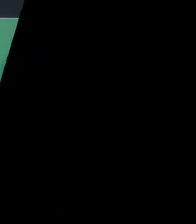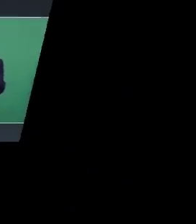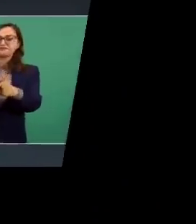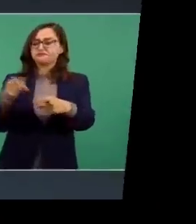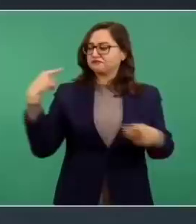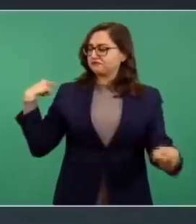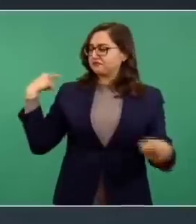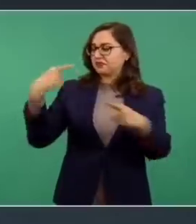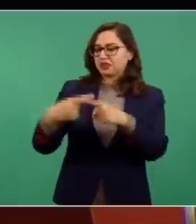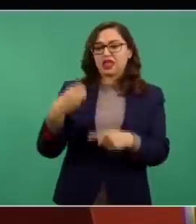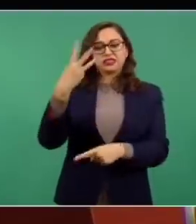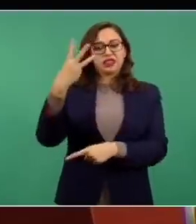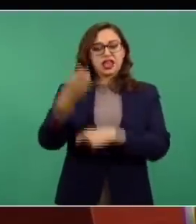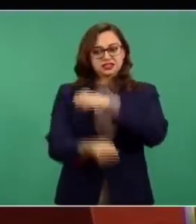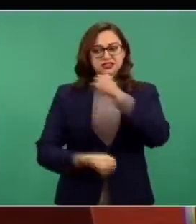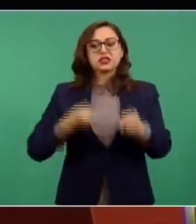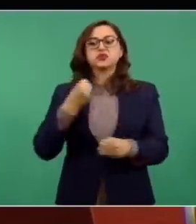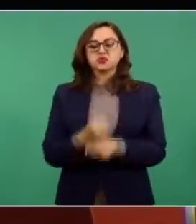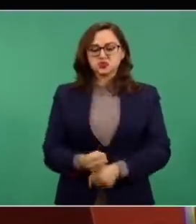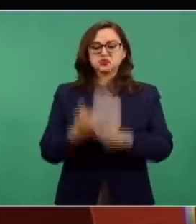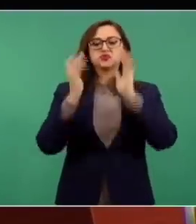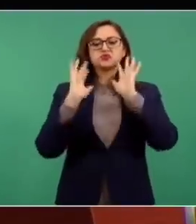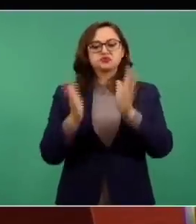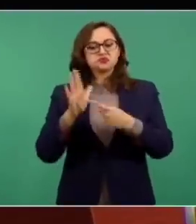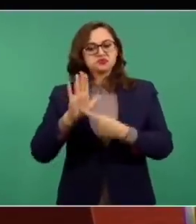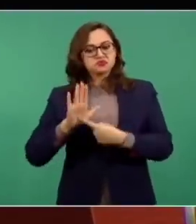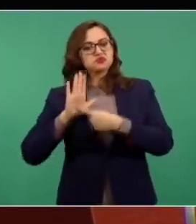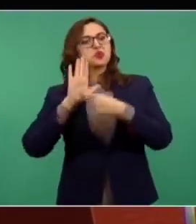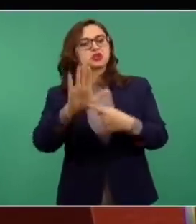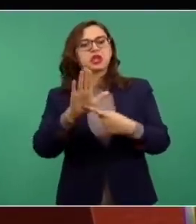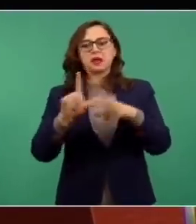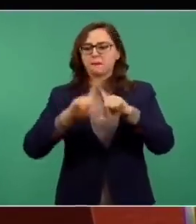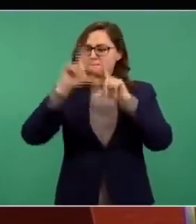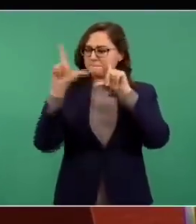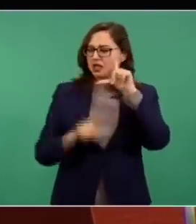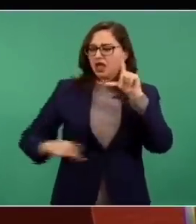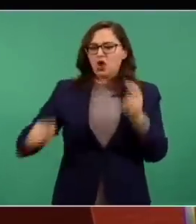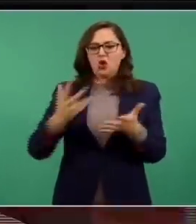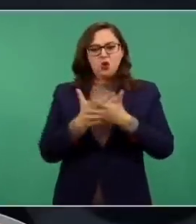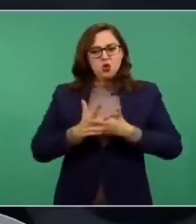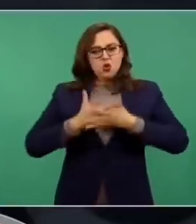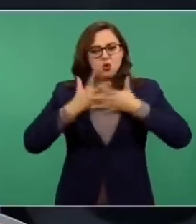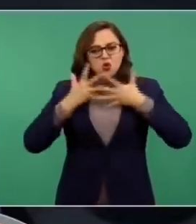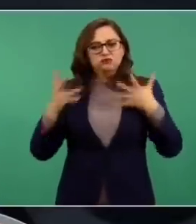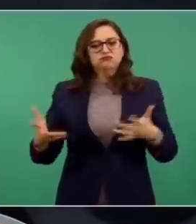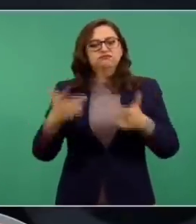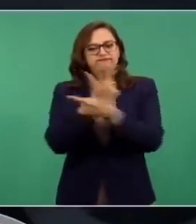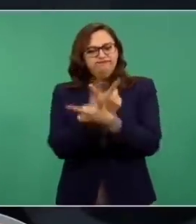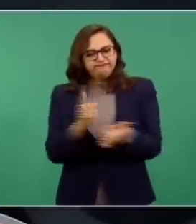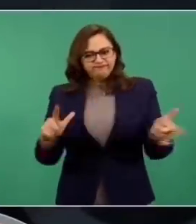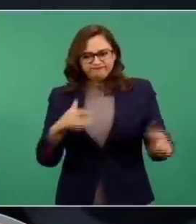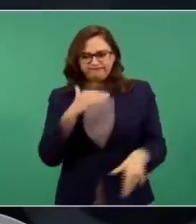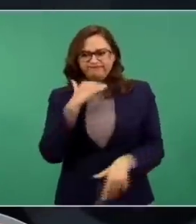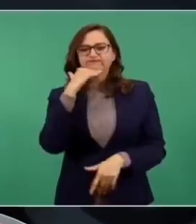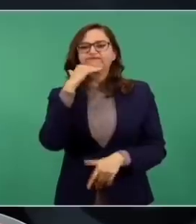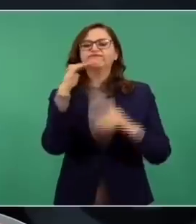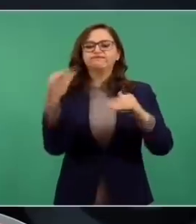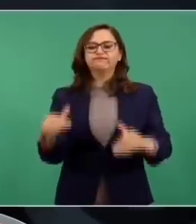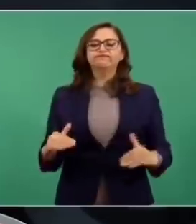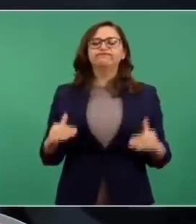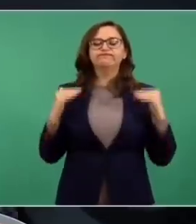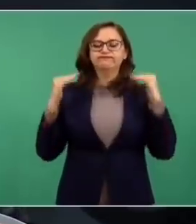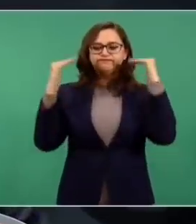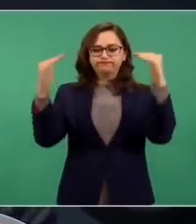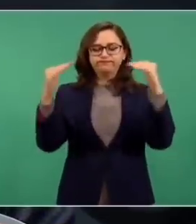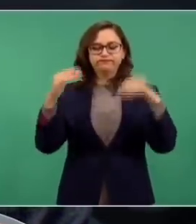El presidente López Obrador, hoy en las mañaneras, sorprendió a más de uno. El presidente planteó una pausa en